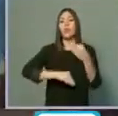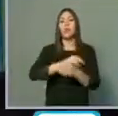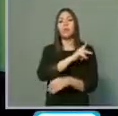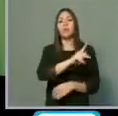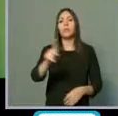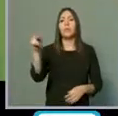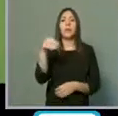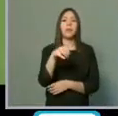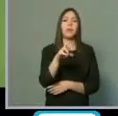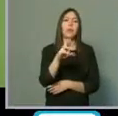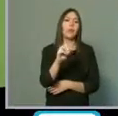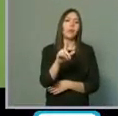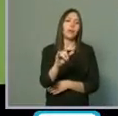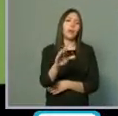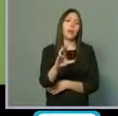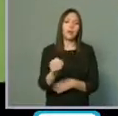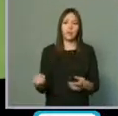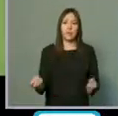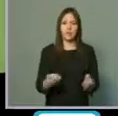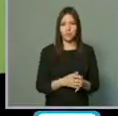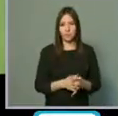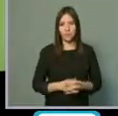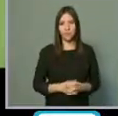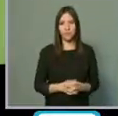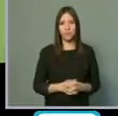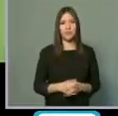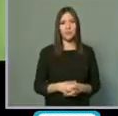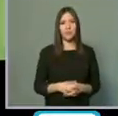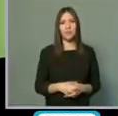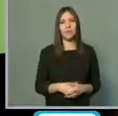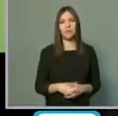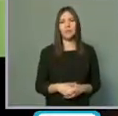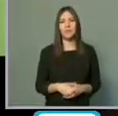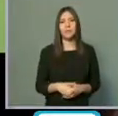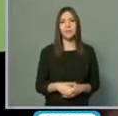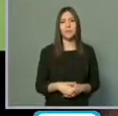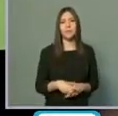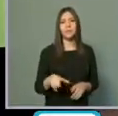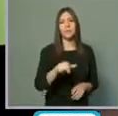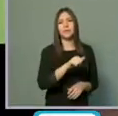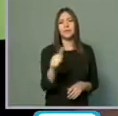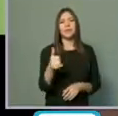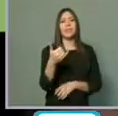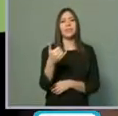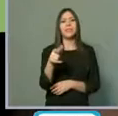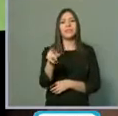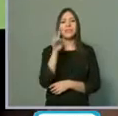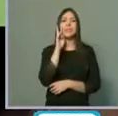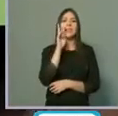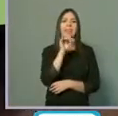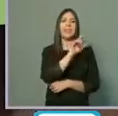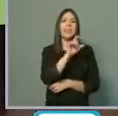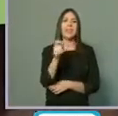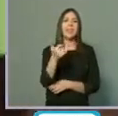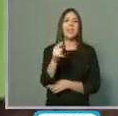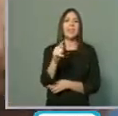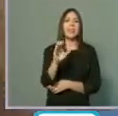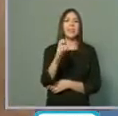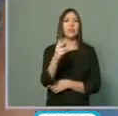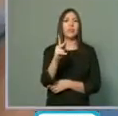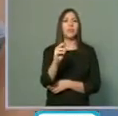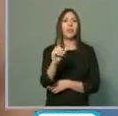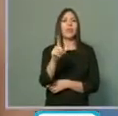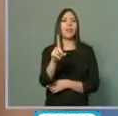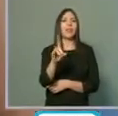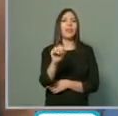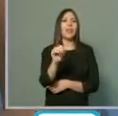repente el oficio, el término, todo, exactamente, ¿no? Entonces, Esta me encanta, miren. Ya te chupó el diablo. Y es que